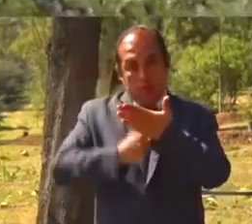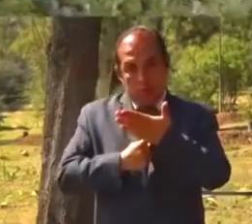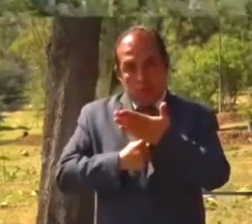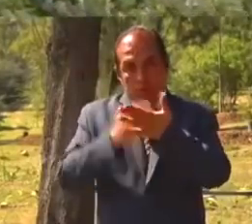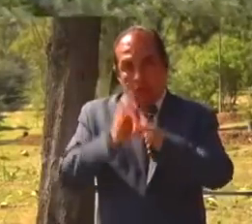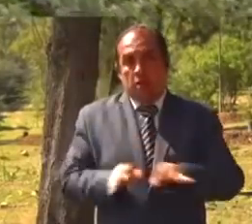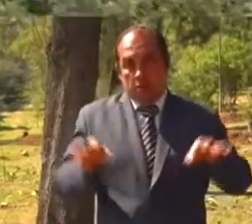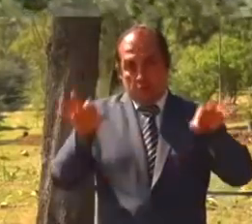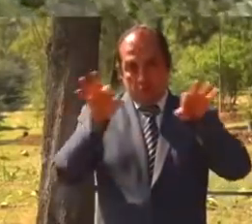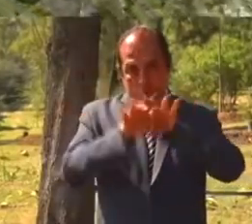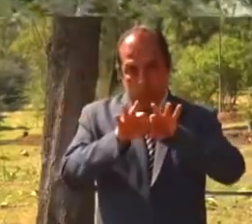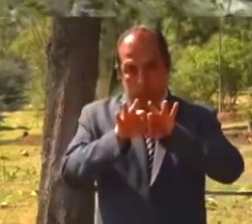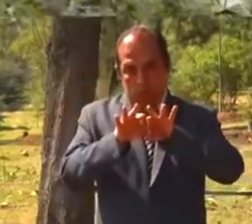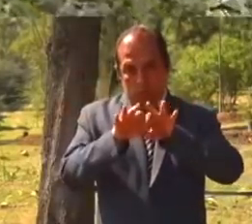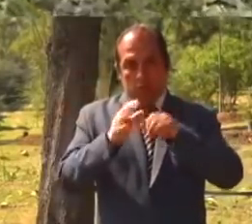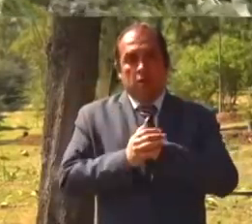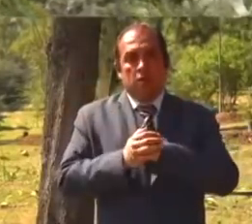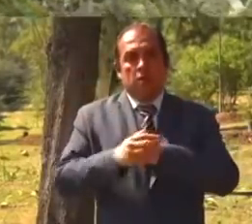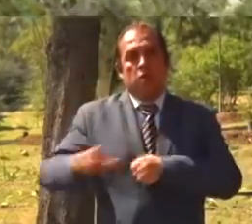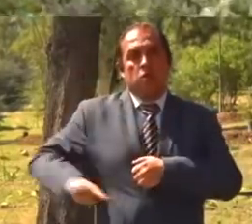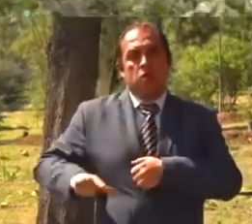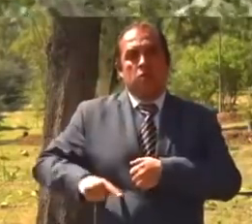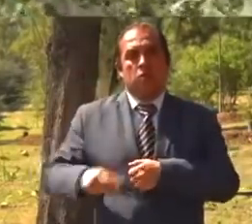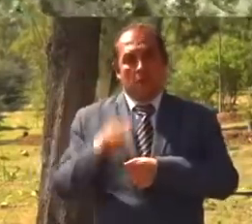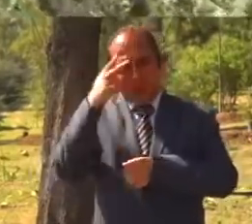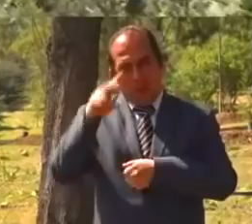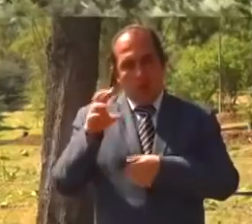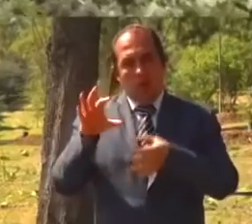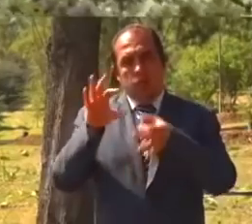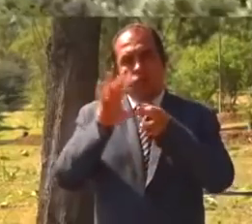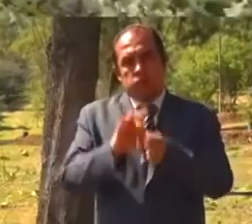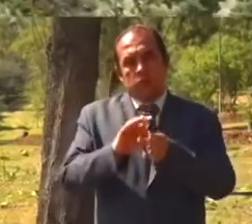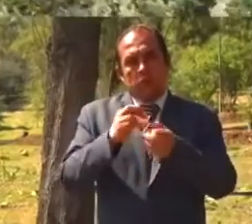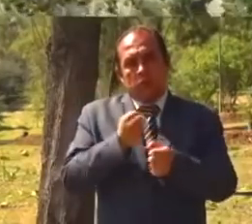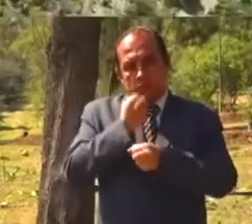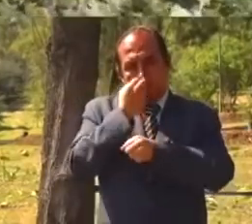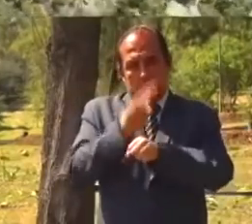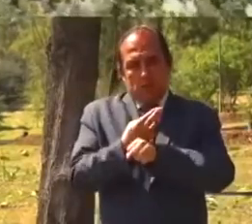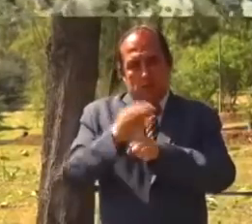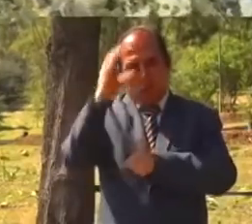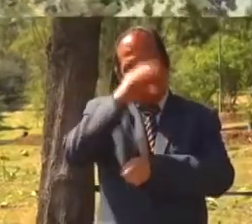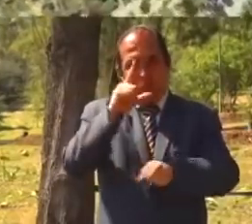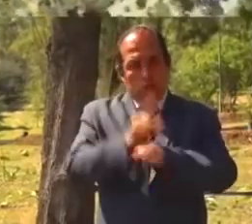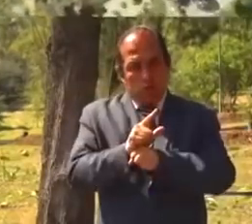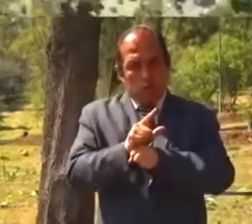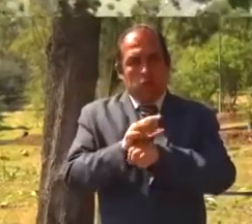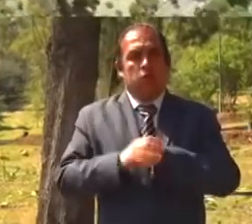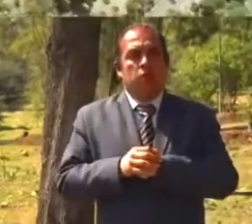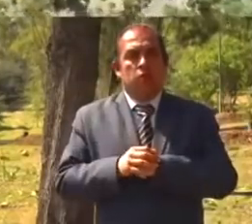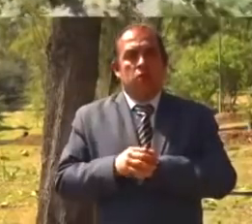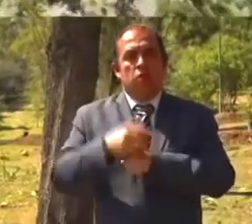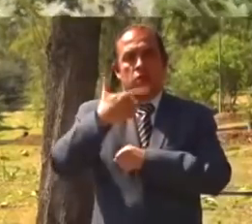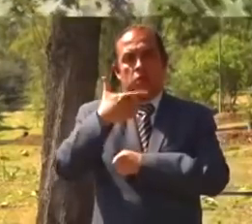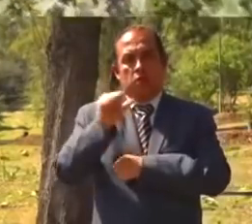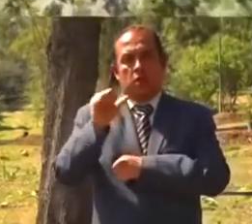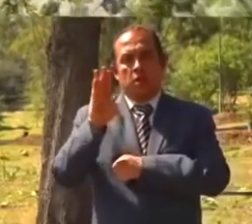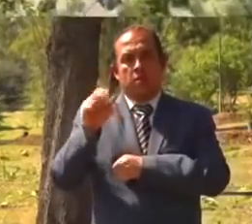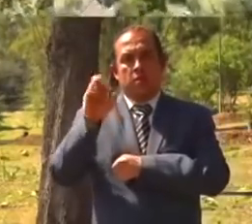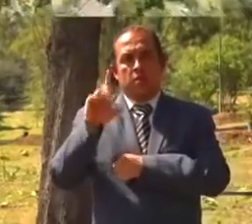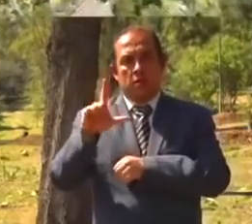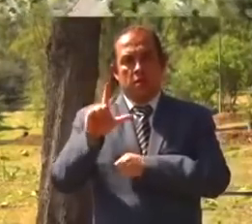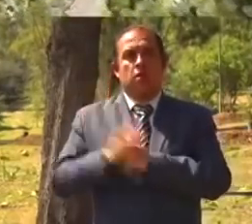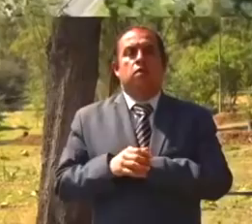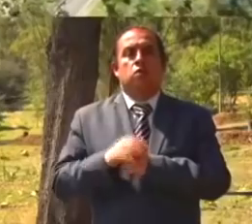proyecto tan importante, el gobierno de México en conjunto con la Secretaría de Cultura, con Gabriel